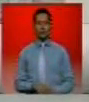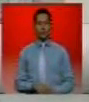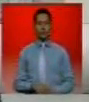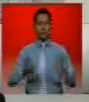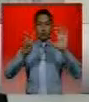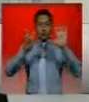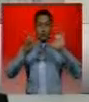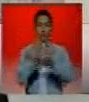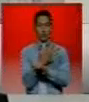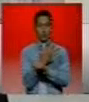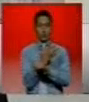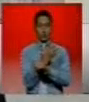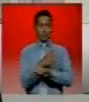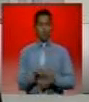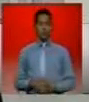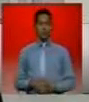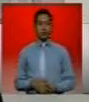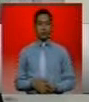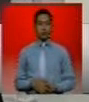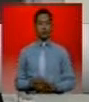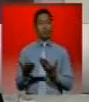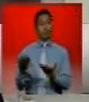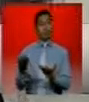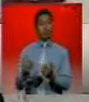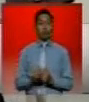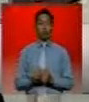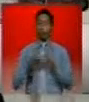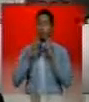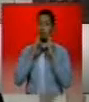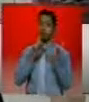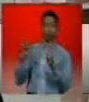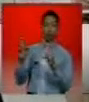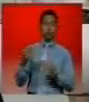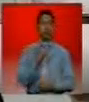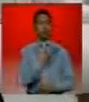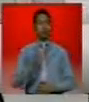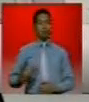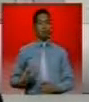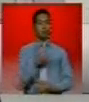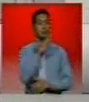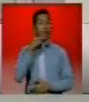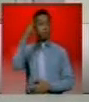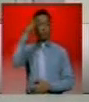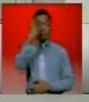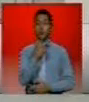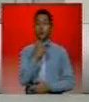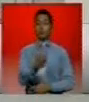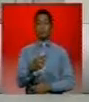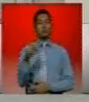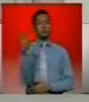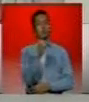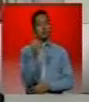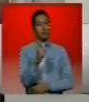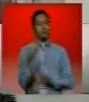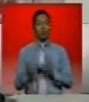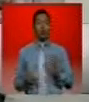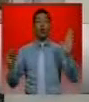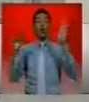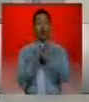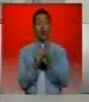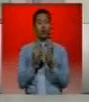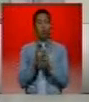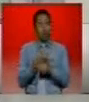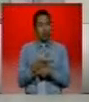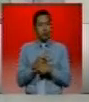19 horas con 15 minutos. En esta nueva etapa de respuesta, dijo el primer mandatario que se busca reactivar precisamente la productividad, la producción